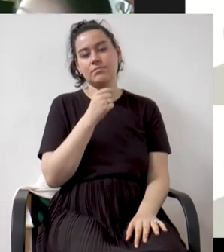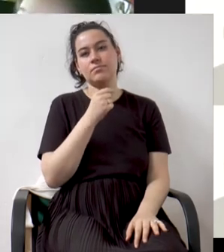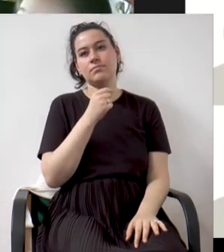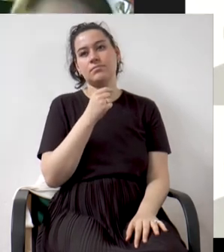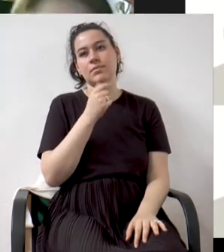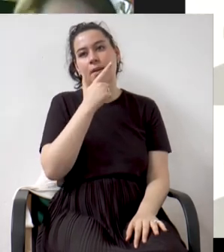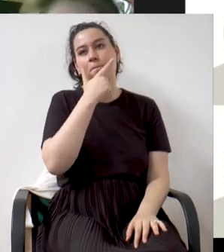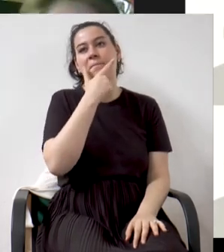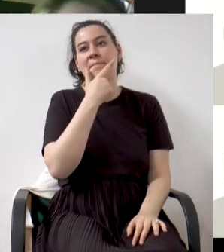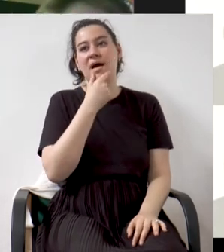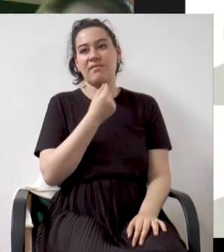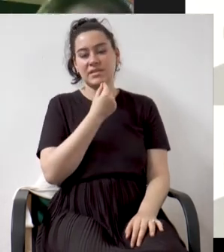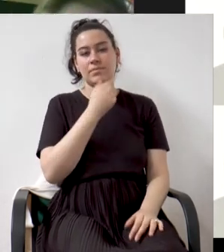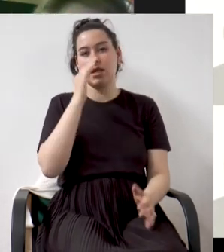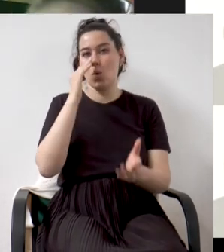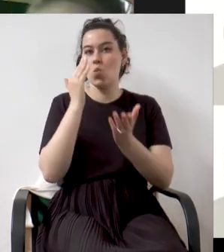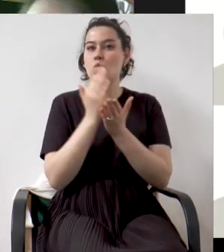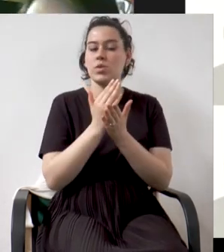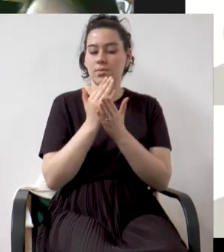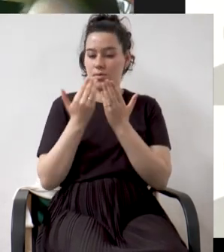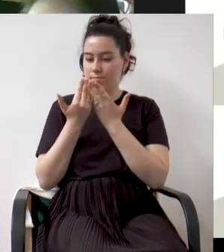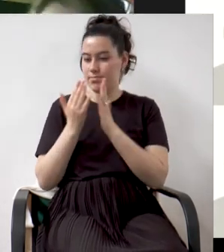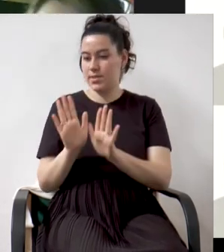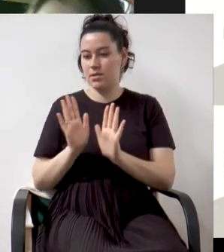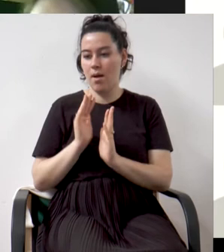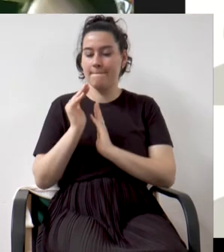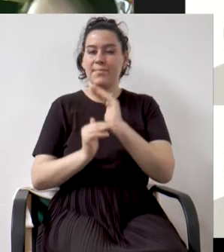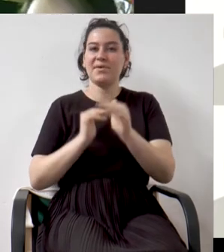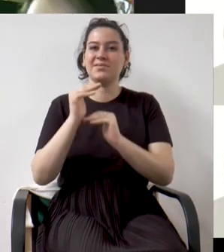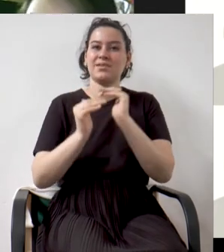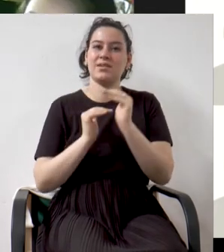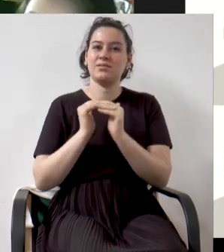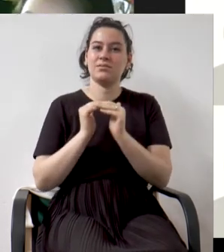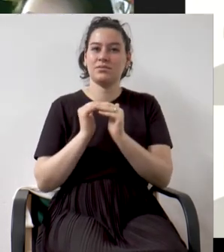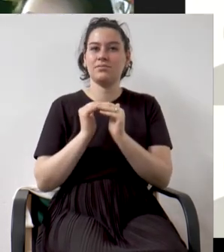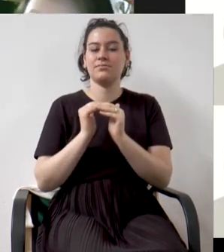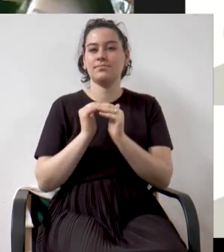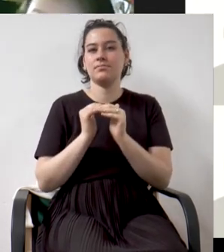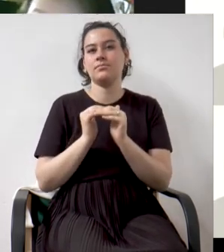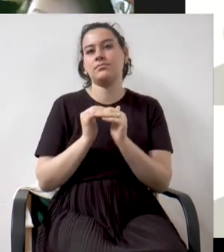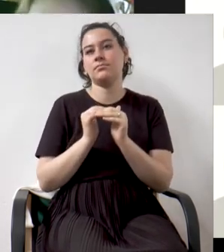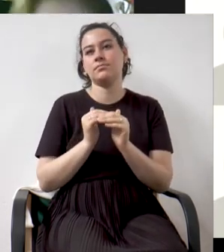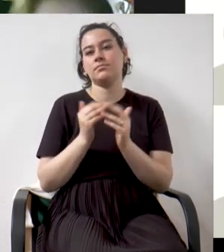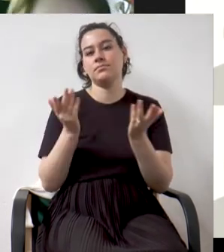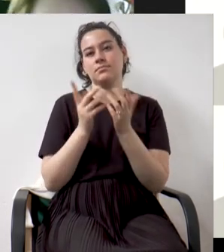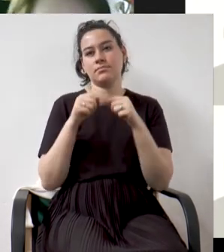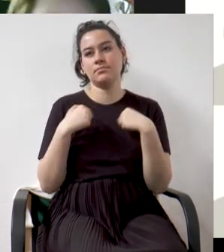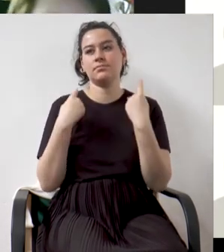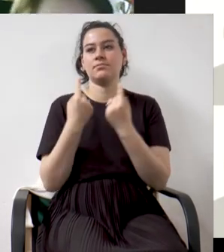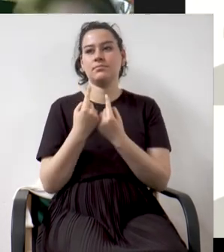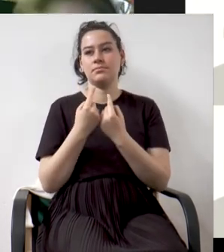más fácilmente, o sea, eran los últimos en haber ingresado al litoral, por lo menos esa es la experiencia del litoral. Ahora estamos